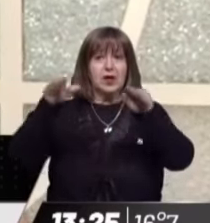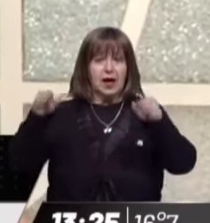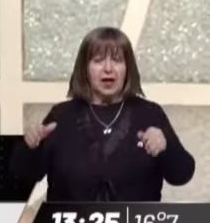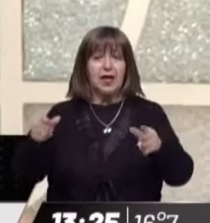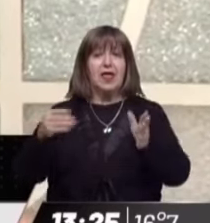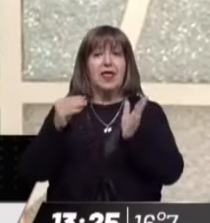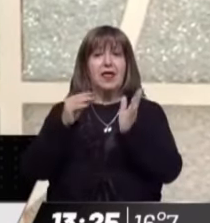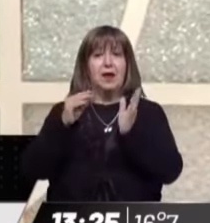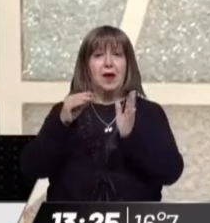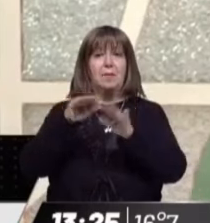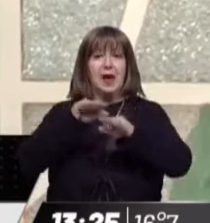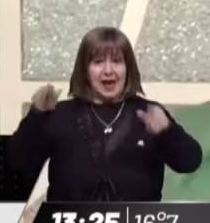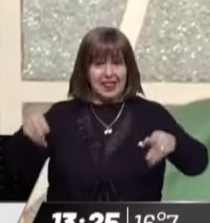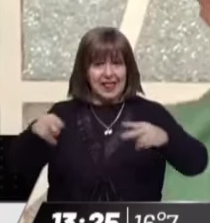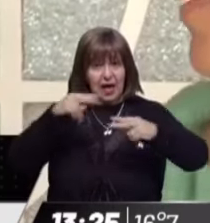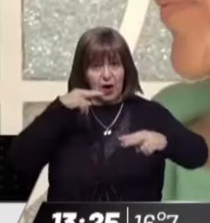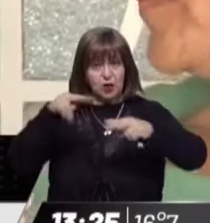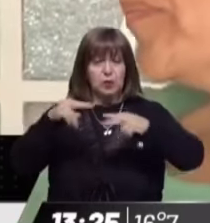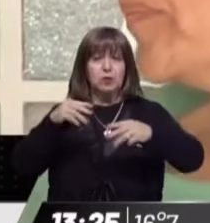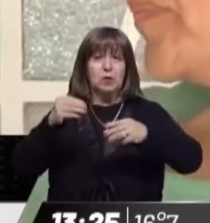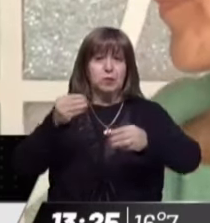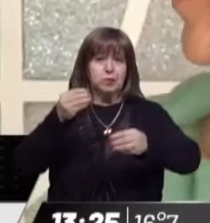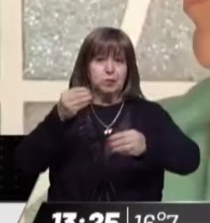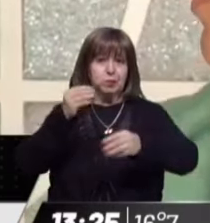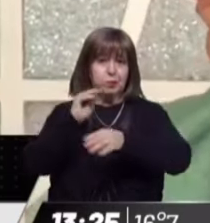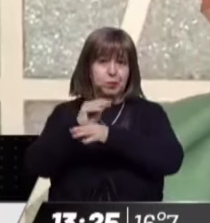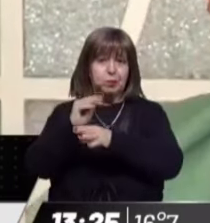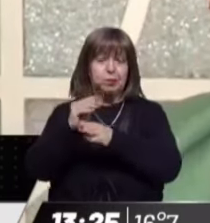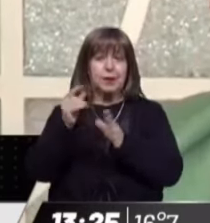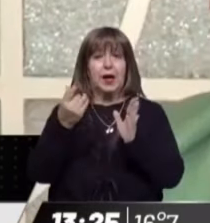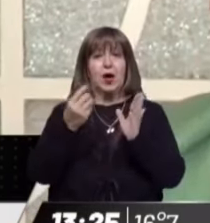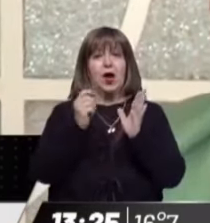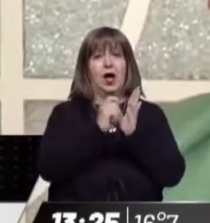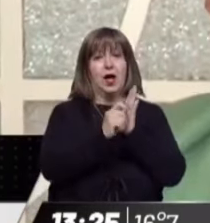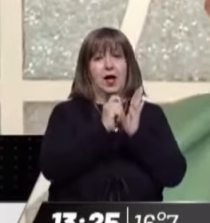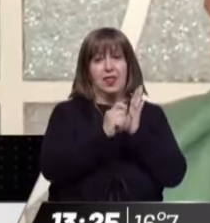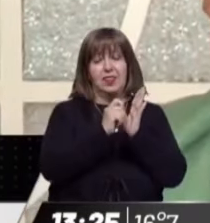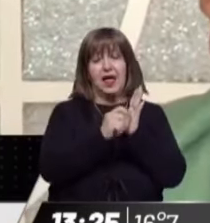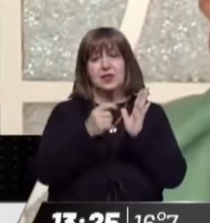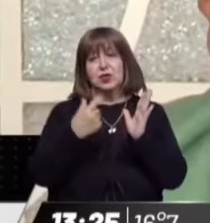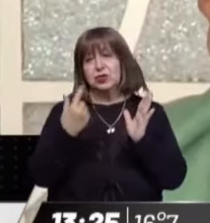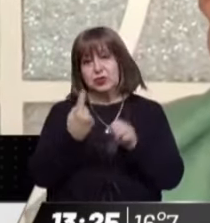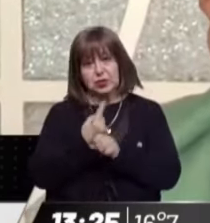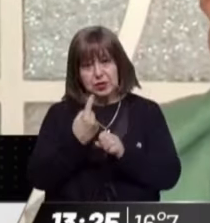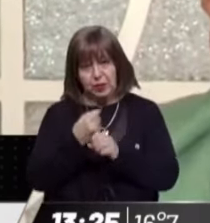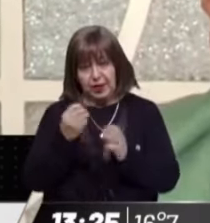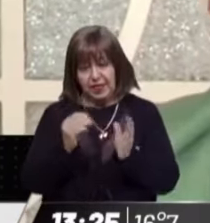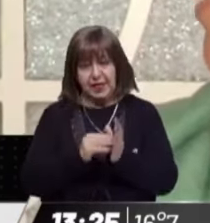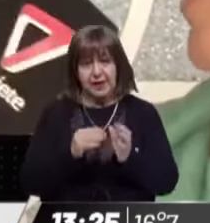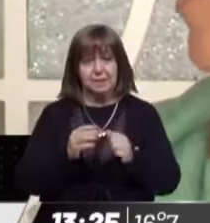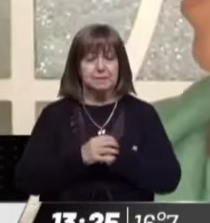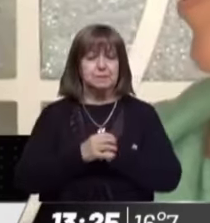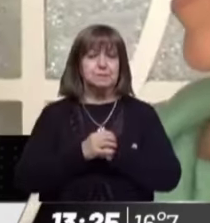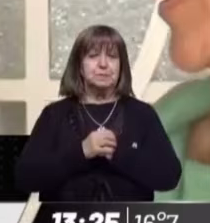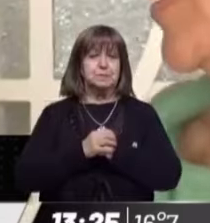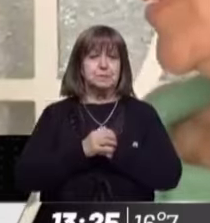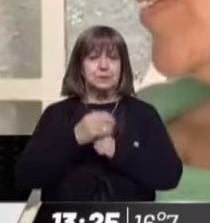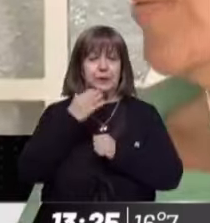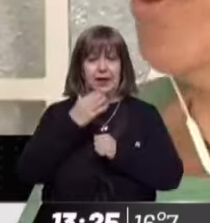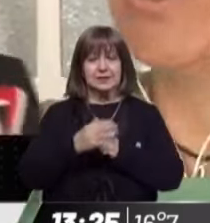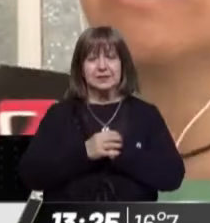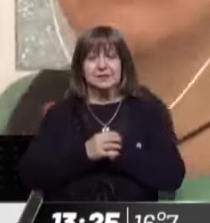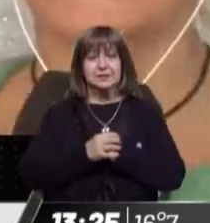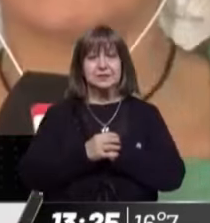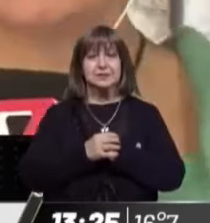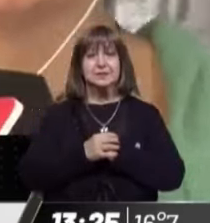datos están, pero bueno, también hay datos sensibles que se quieren obviamente acordar y preservar. Gracias. Gracias a